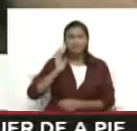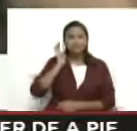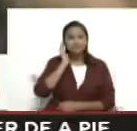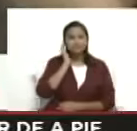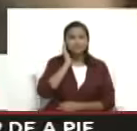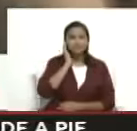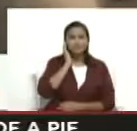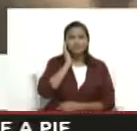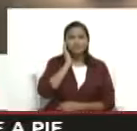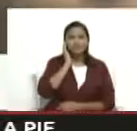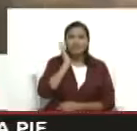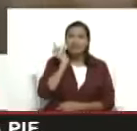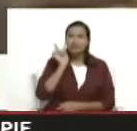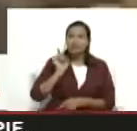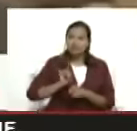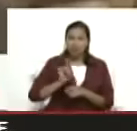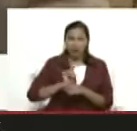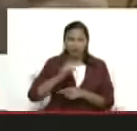un pulso,